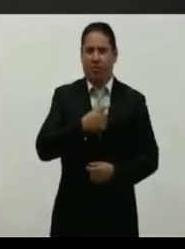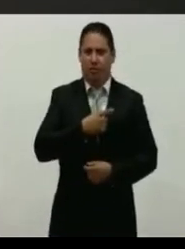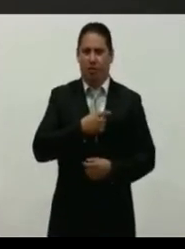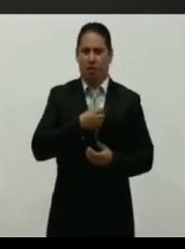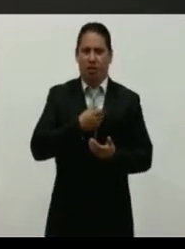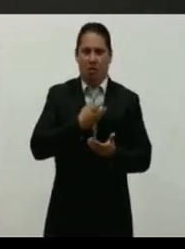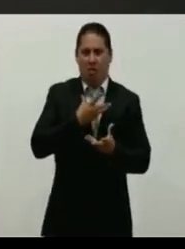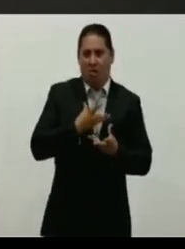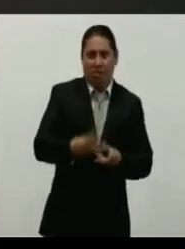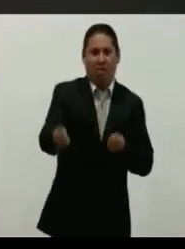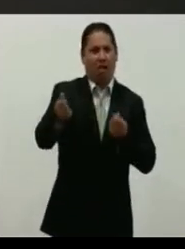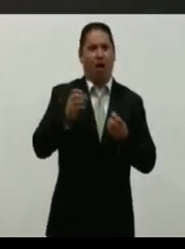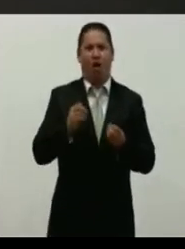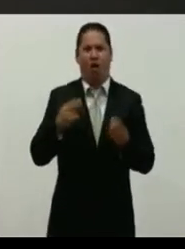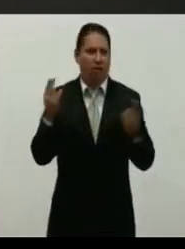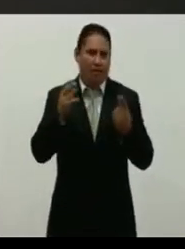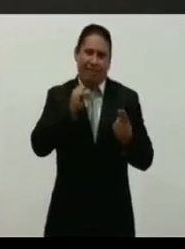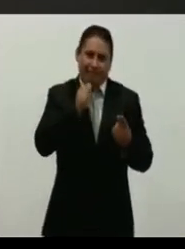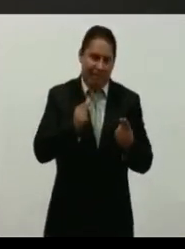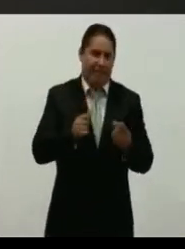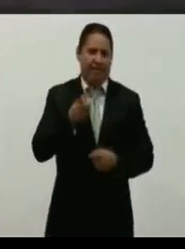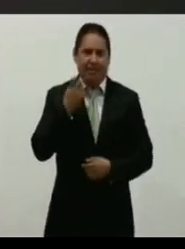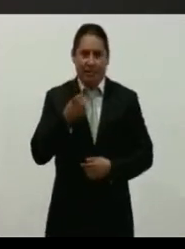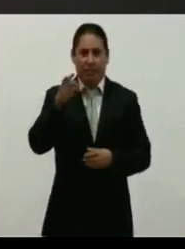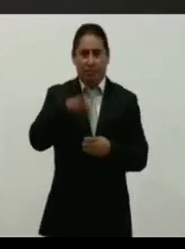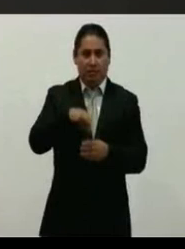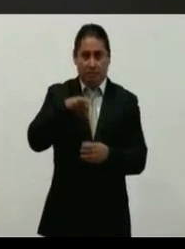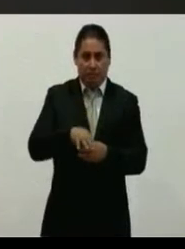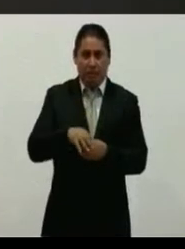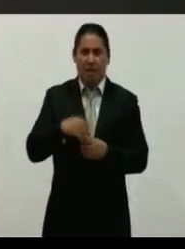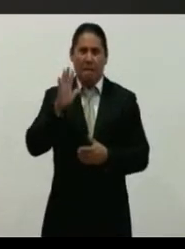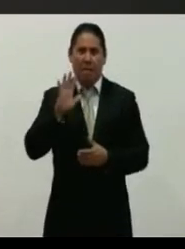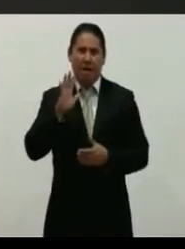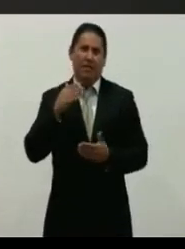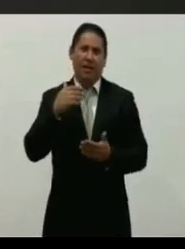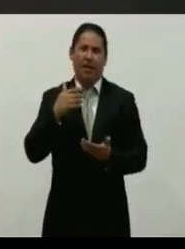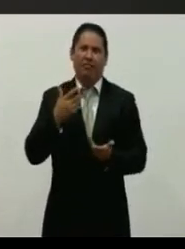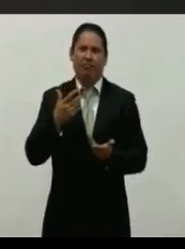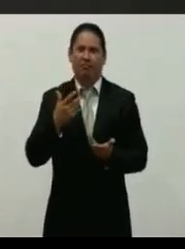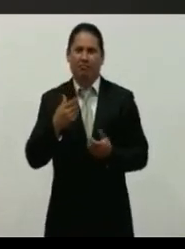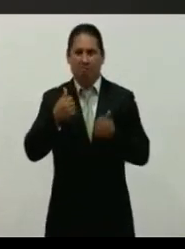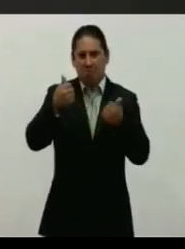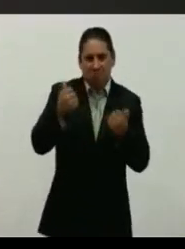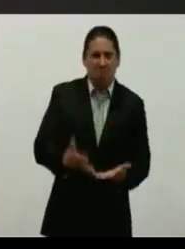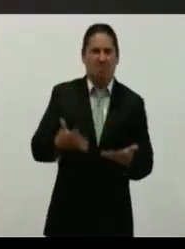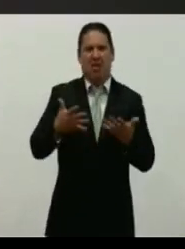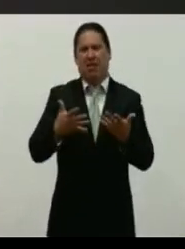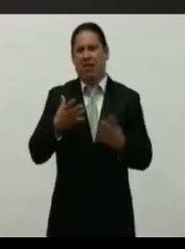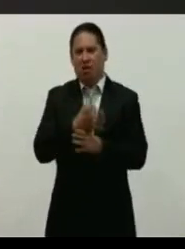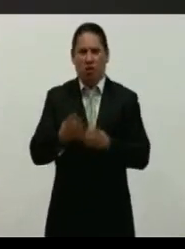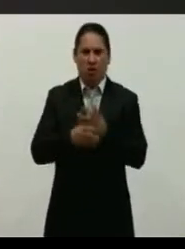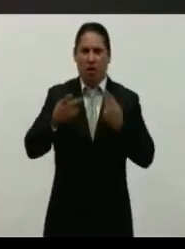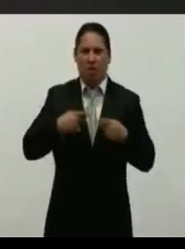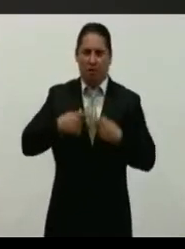derroches innecesarios. La democracia no debe ser una carga para la sociedad. La democracia es el